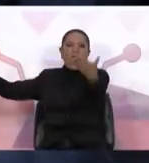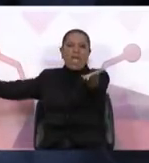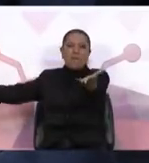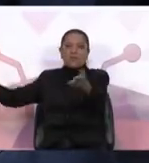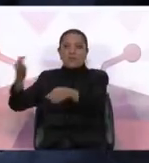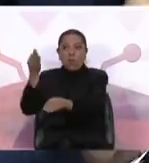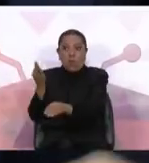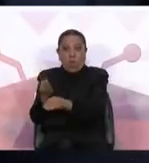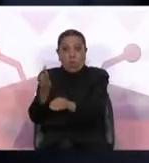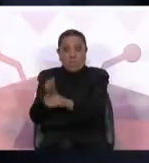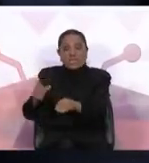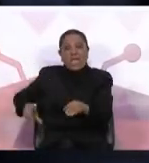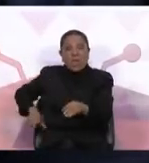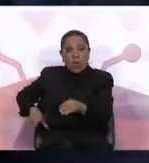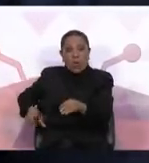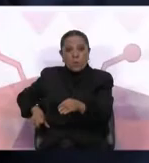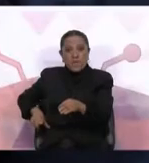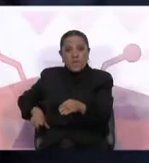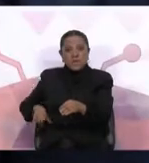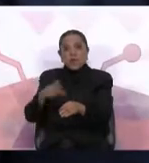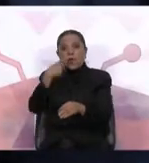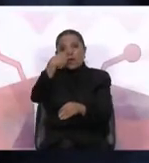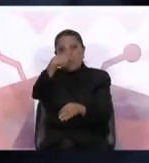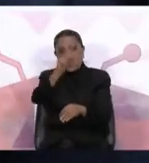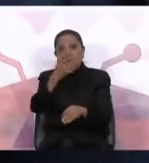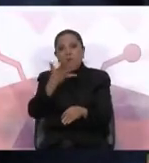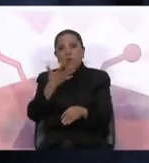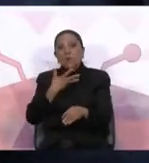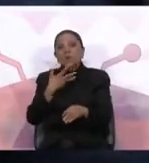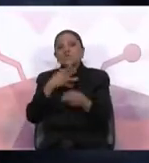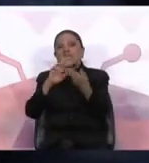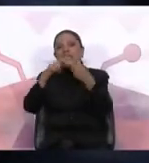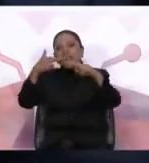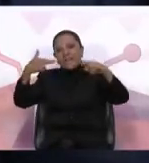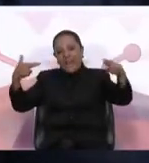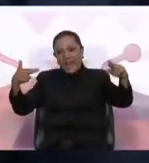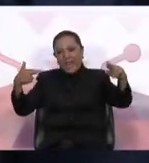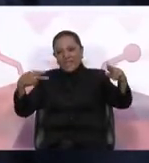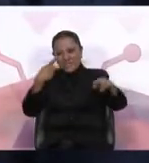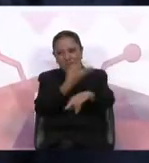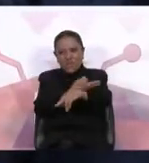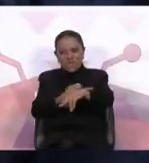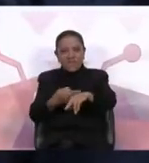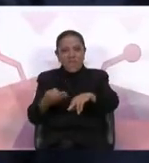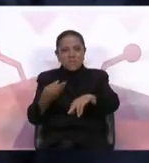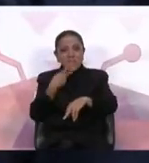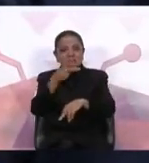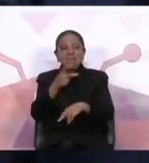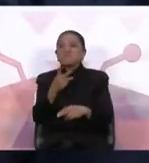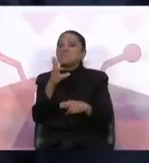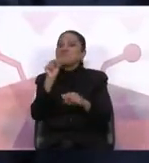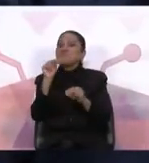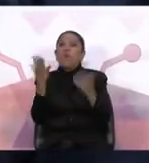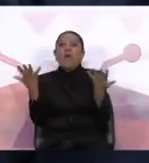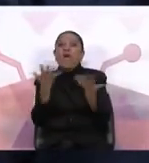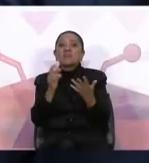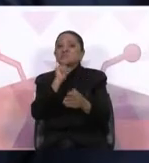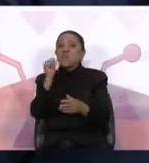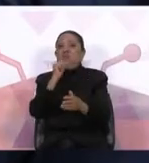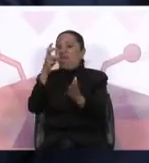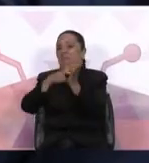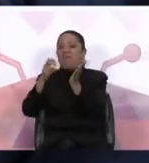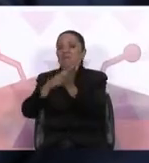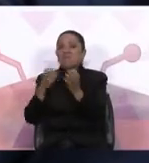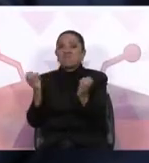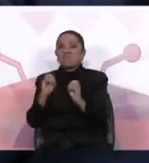con el que tú tienes una relación incluso familiar no ha hecho nada para corregirlo la